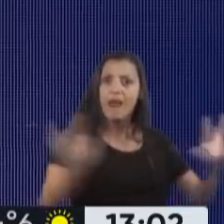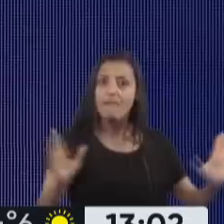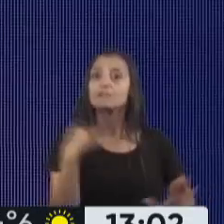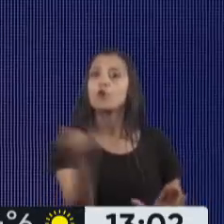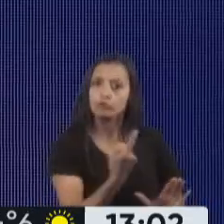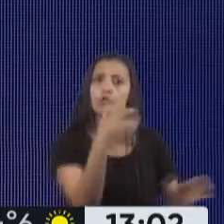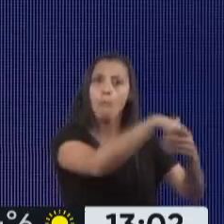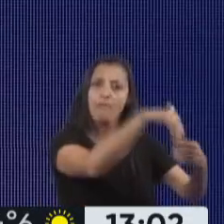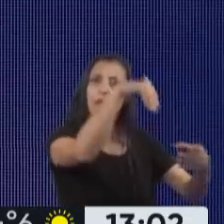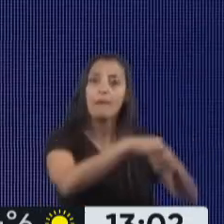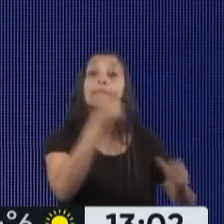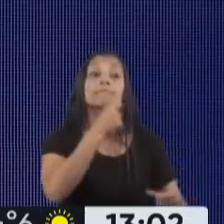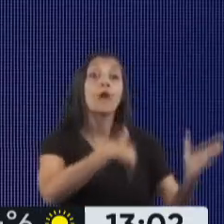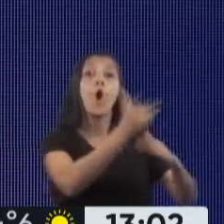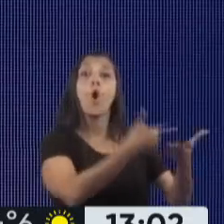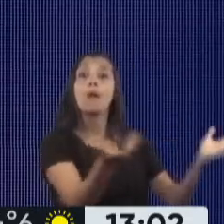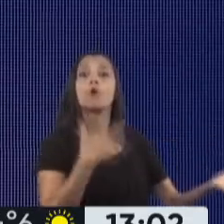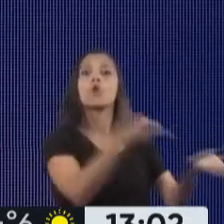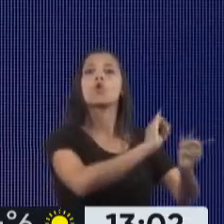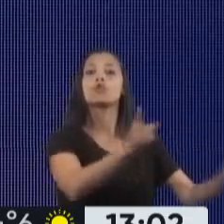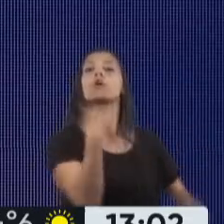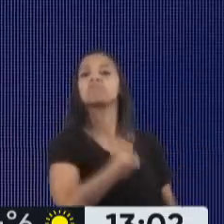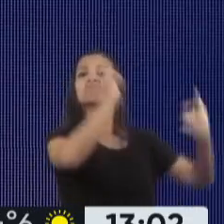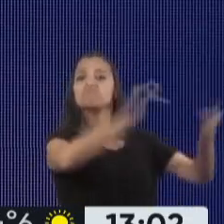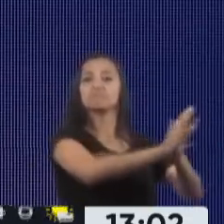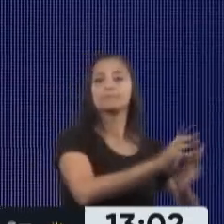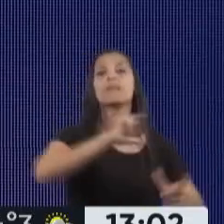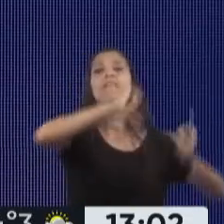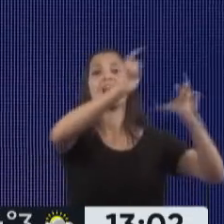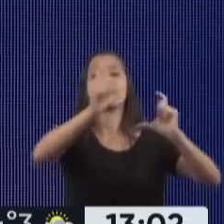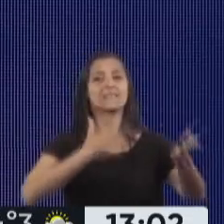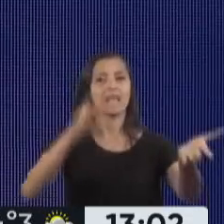porque nos metimos con la obra pública, con las transferencias,